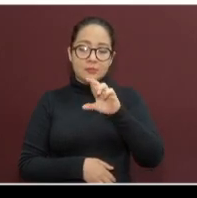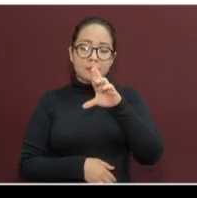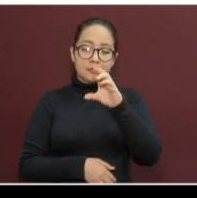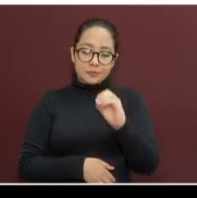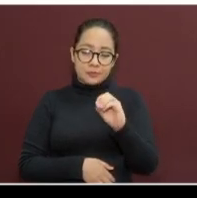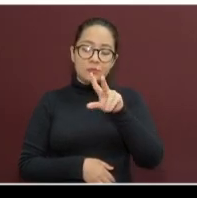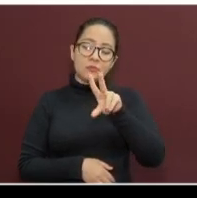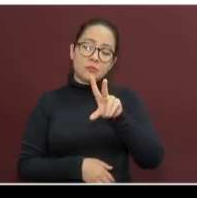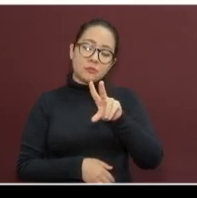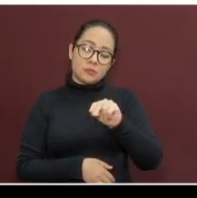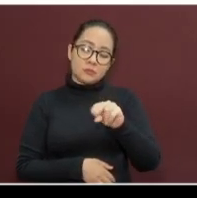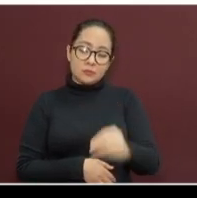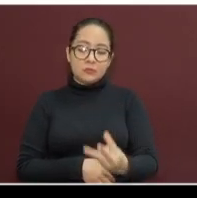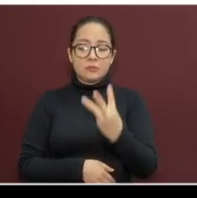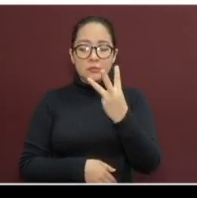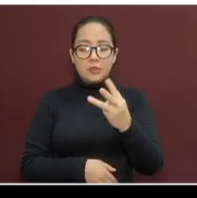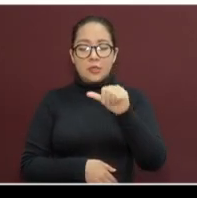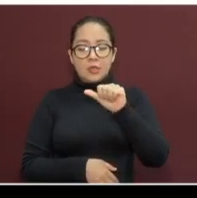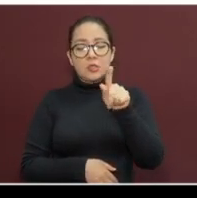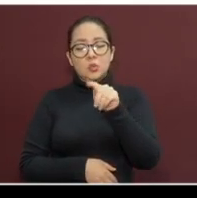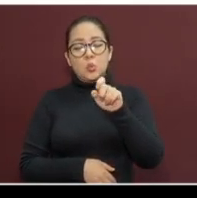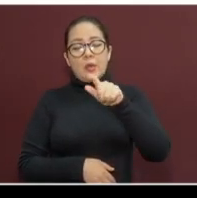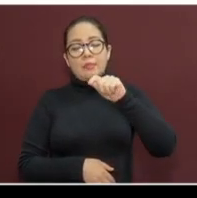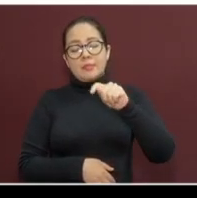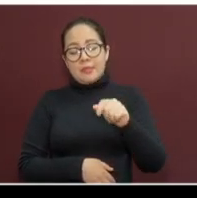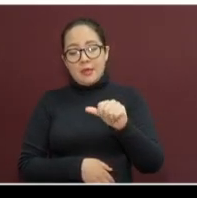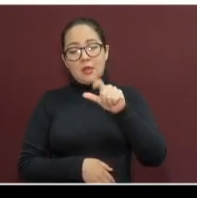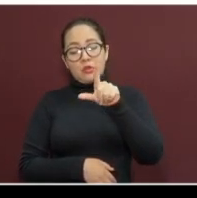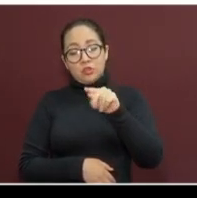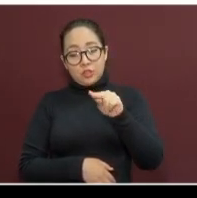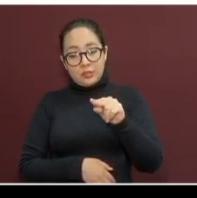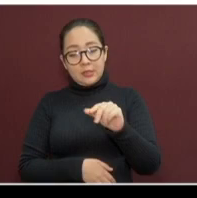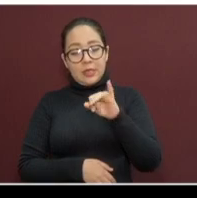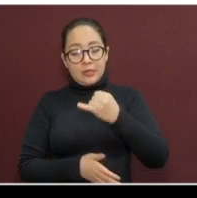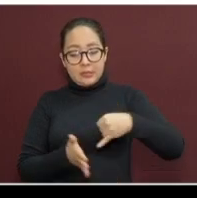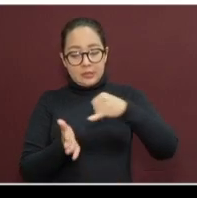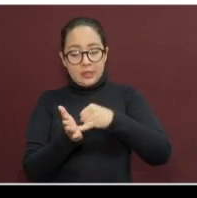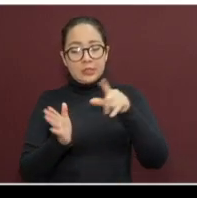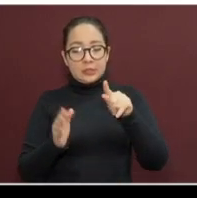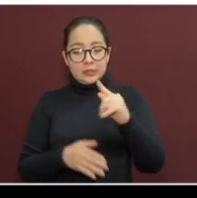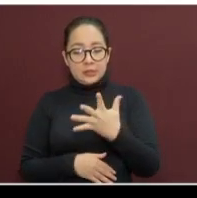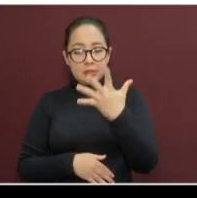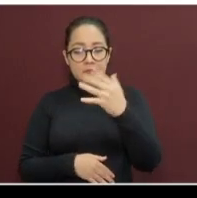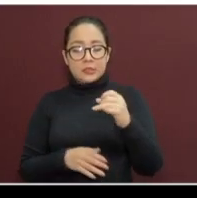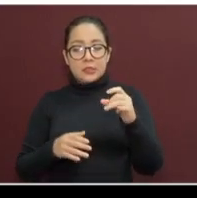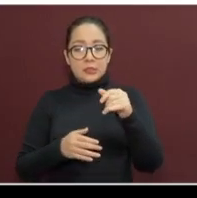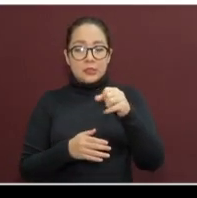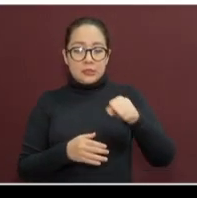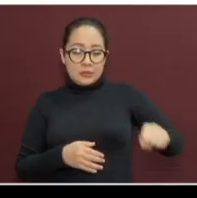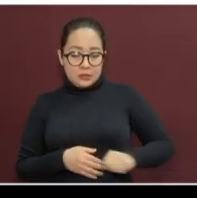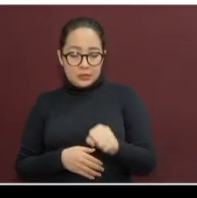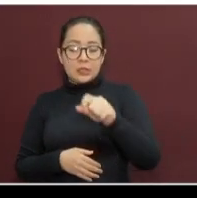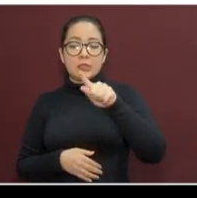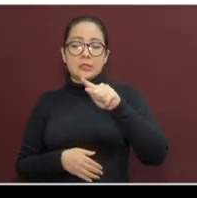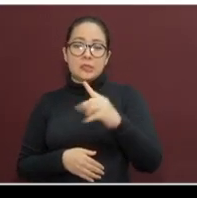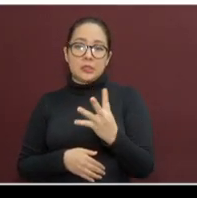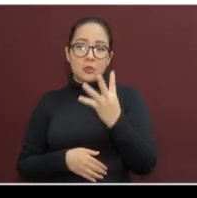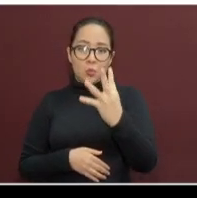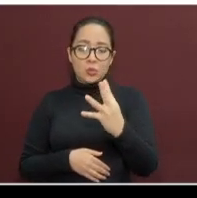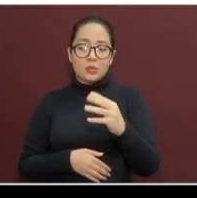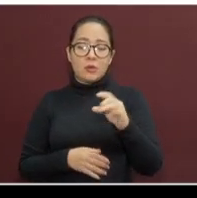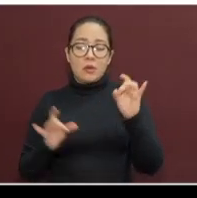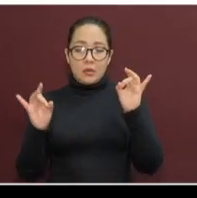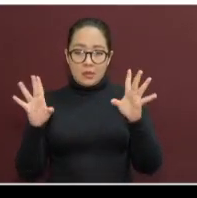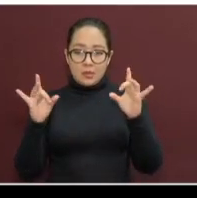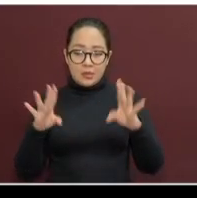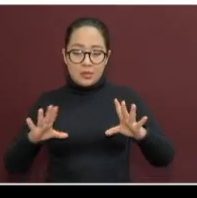josé azueta 80 islas 75 santiago tuxtla 74 ángeles recabada